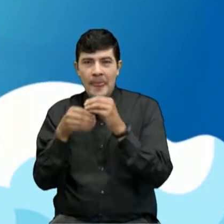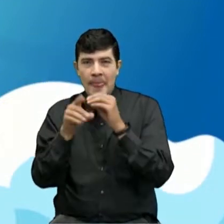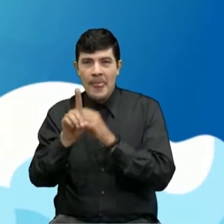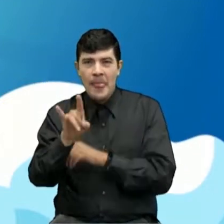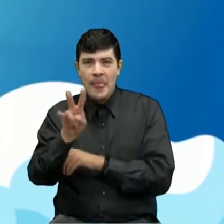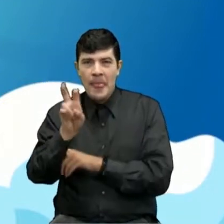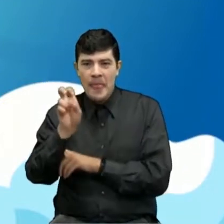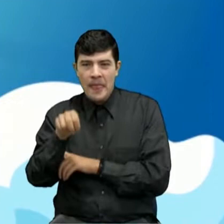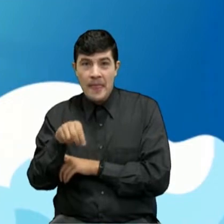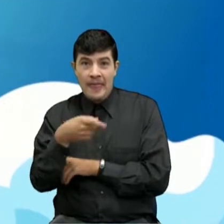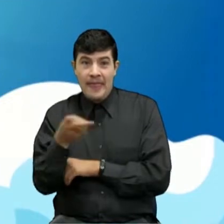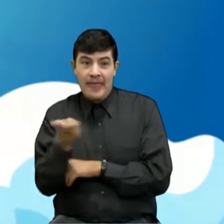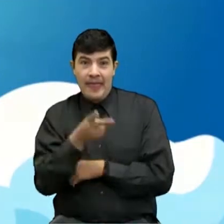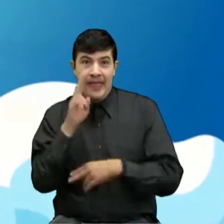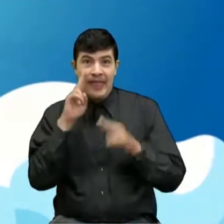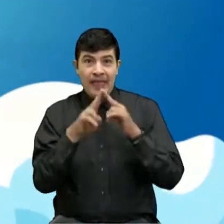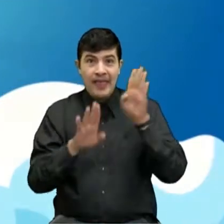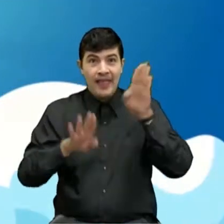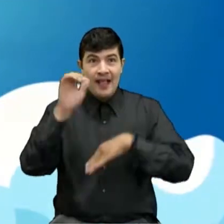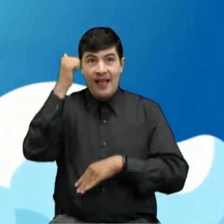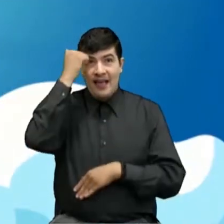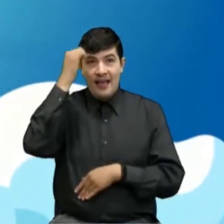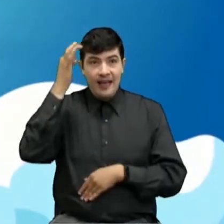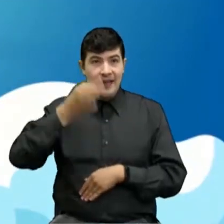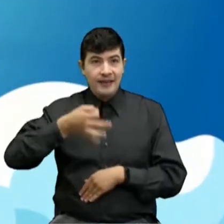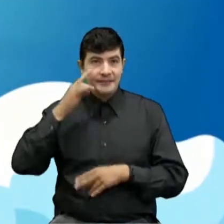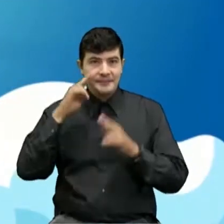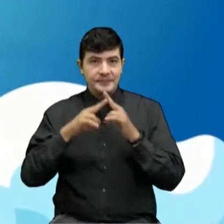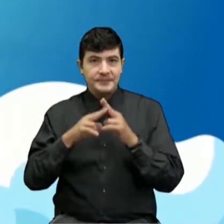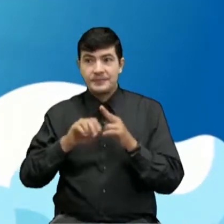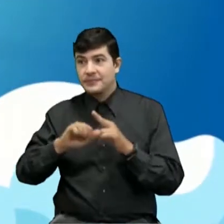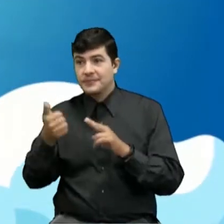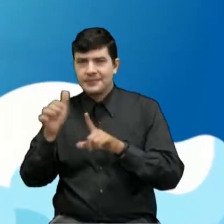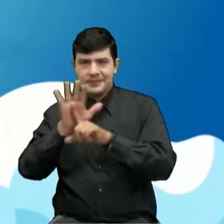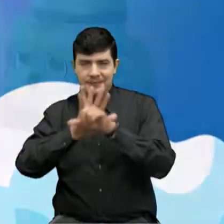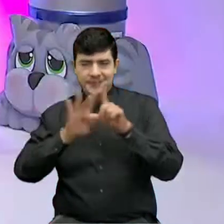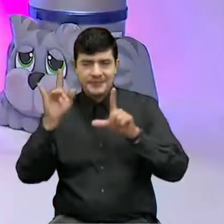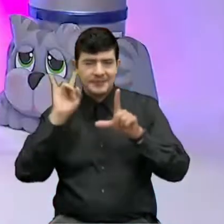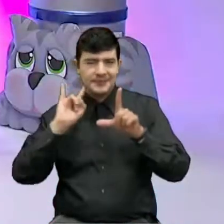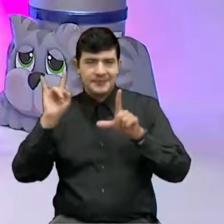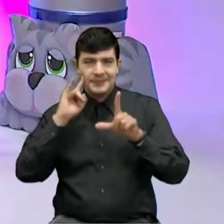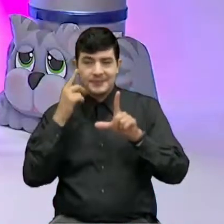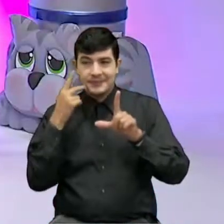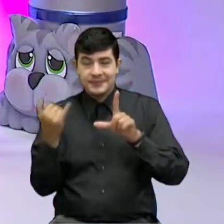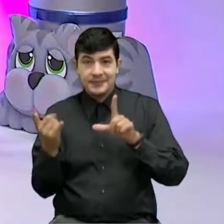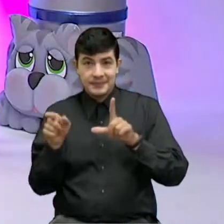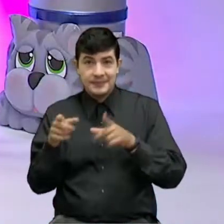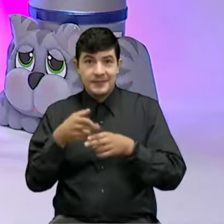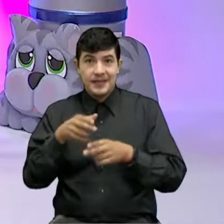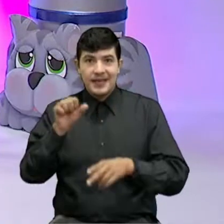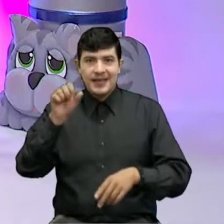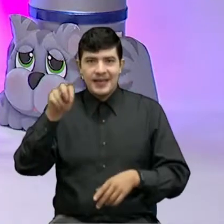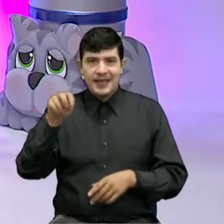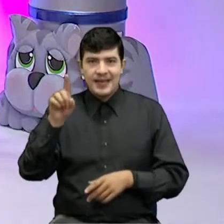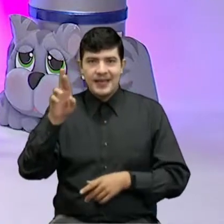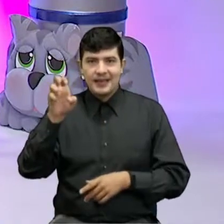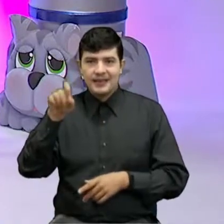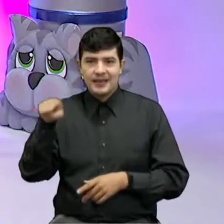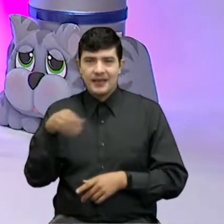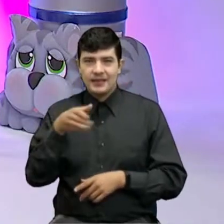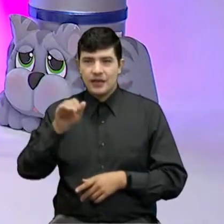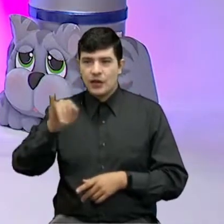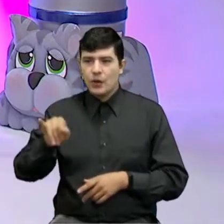Steven. Están viendo presente, profe, hoy súper conectados. Vamos a escuchar a Andrés Julián, que hoy nos saluda desde